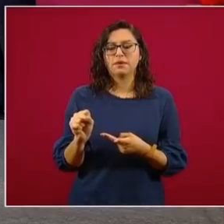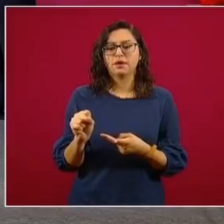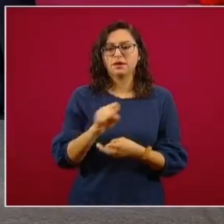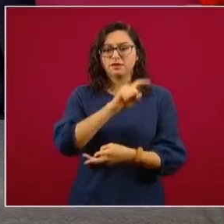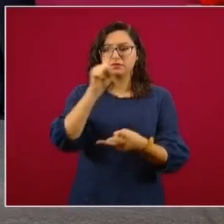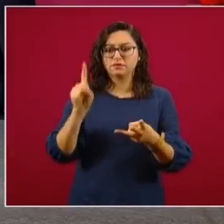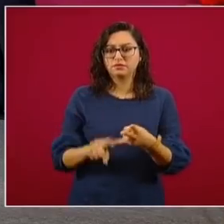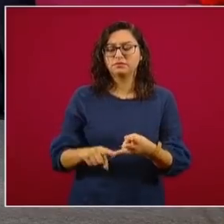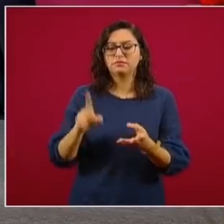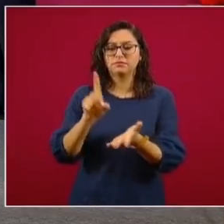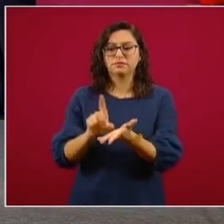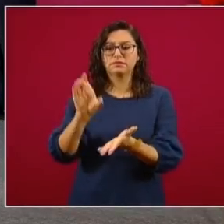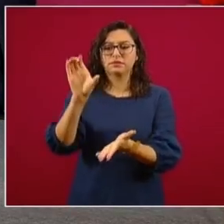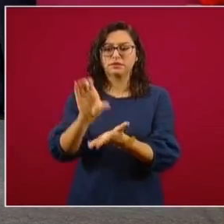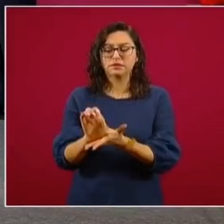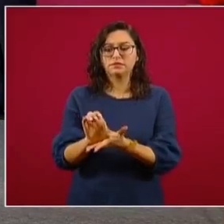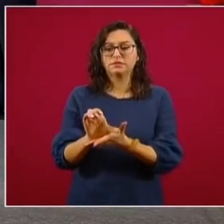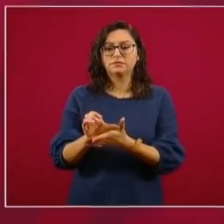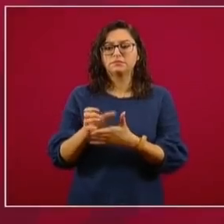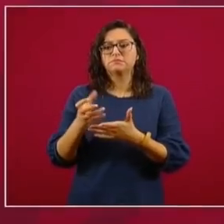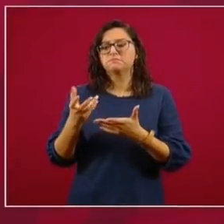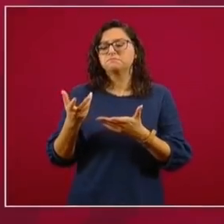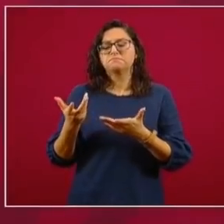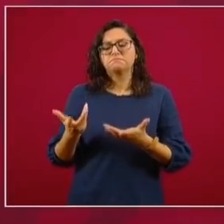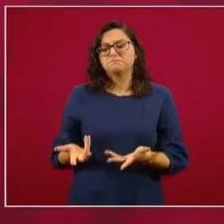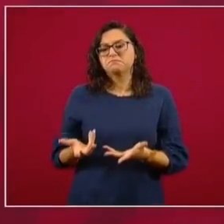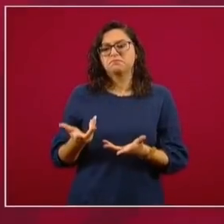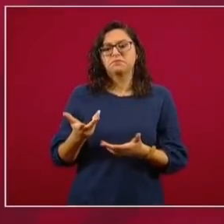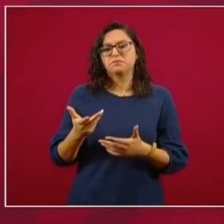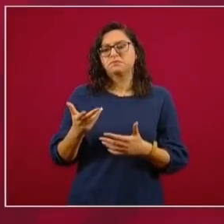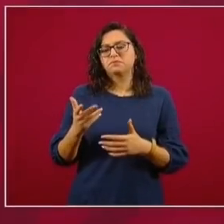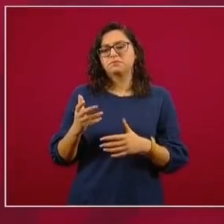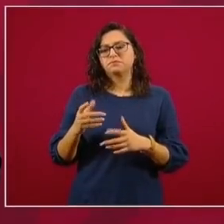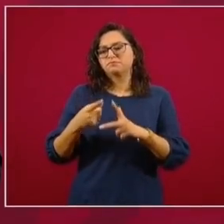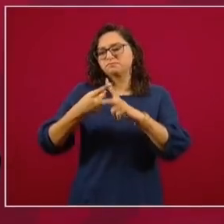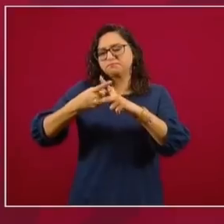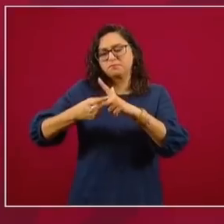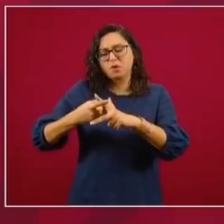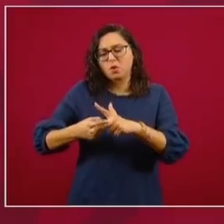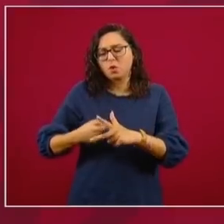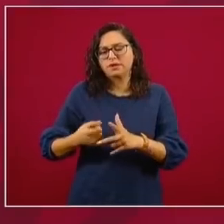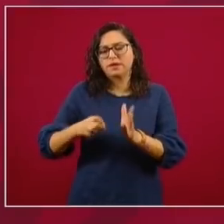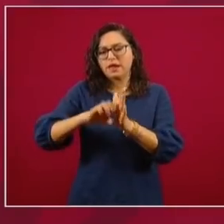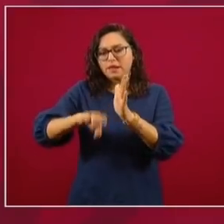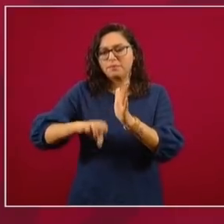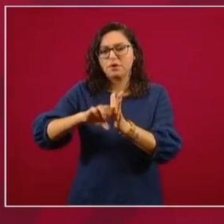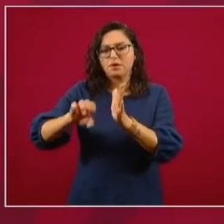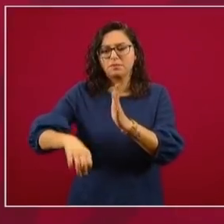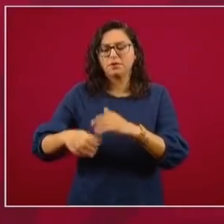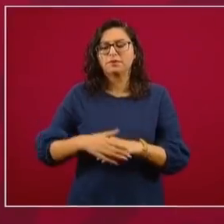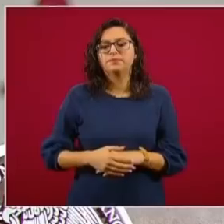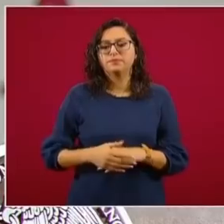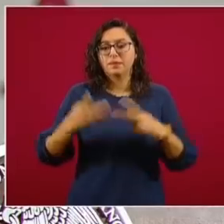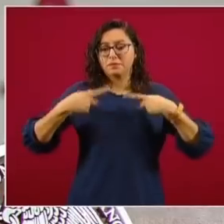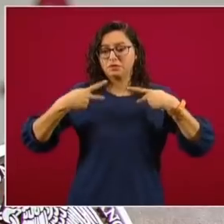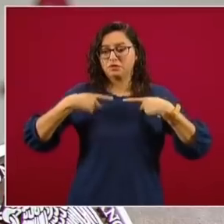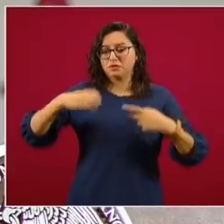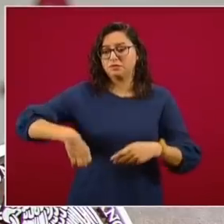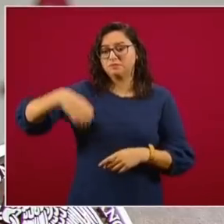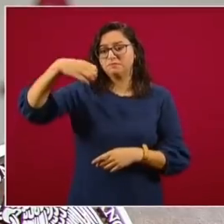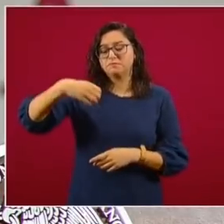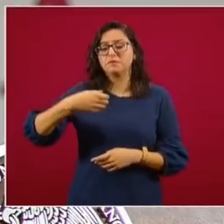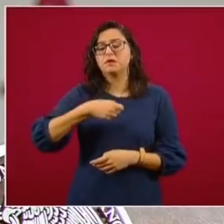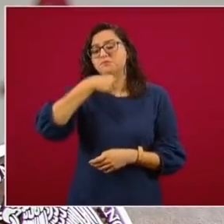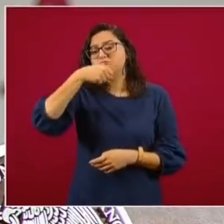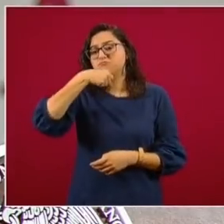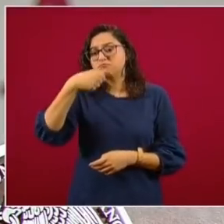del programa de discapacitados. Les doy algunos números solamente para ejemplificarlos. La pensión para adultos mayores va a